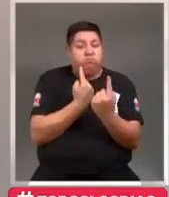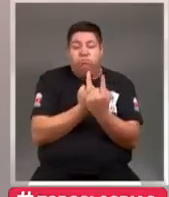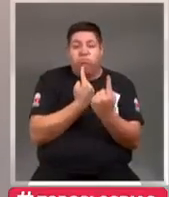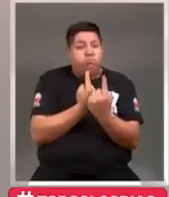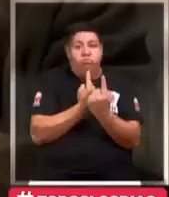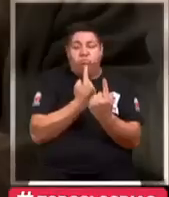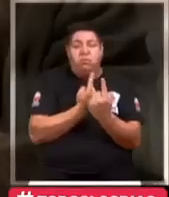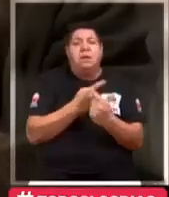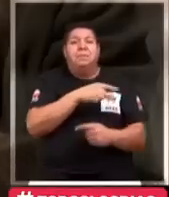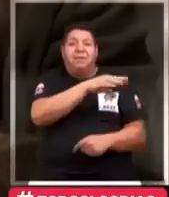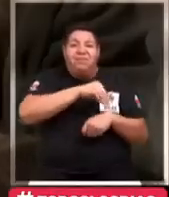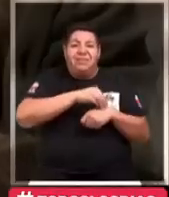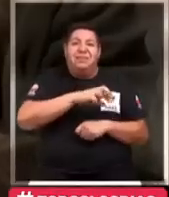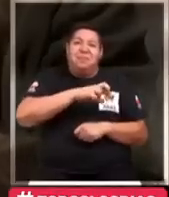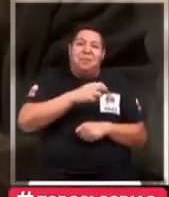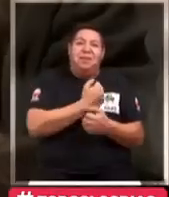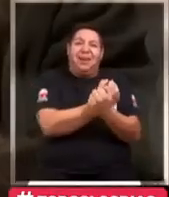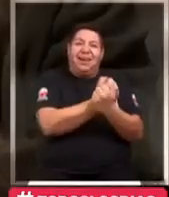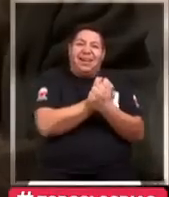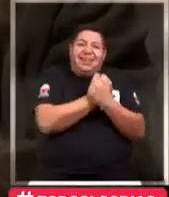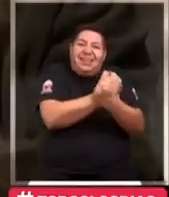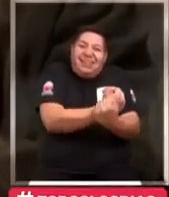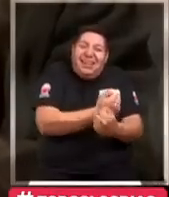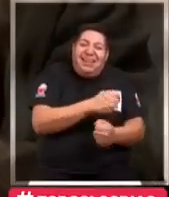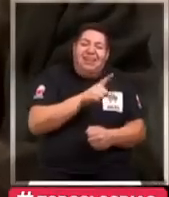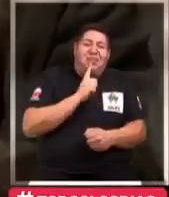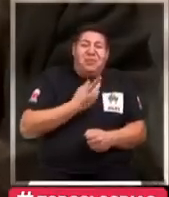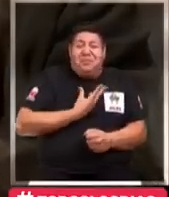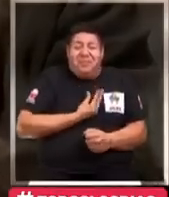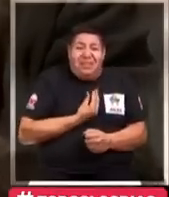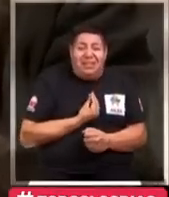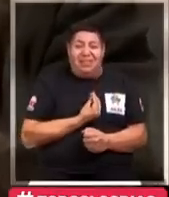Me decía: papá, te quiero, tengo miedo.